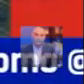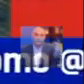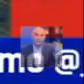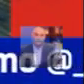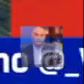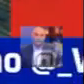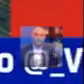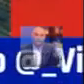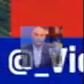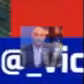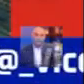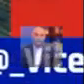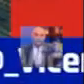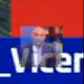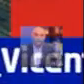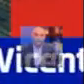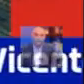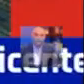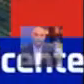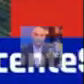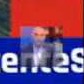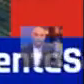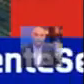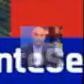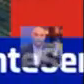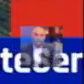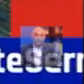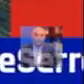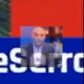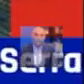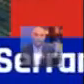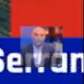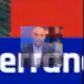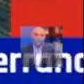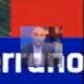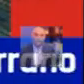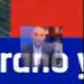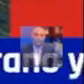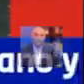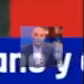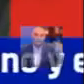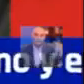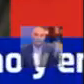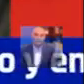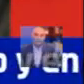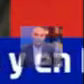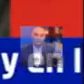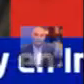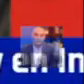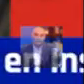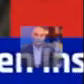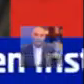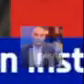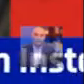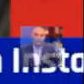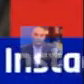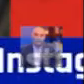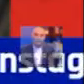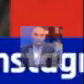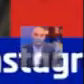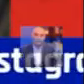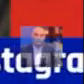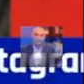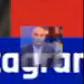reciente. Uno lo puede hacer por años, pero no puede uno